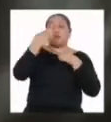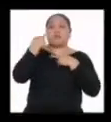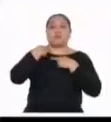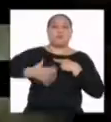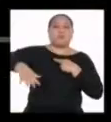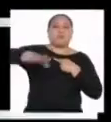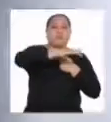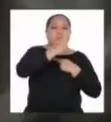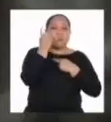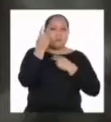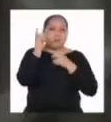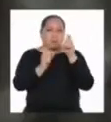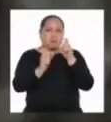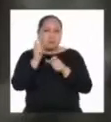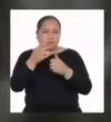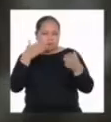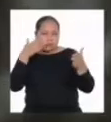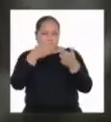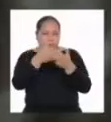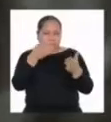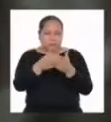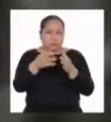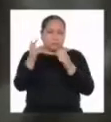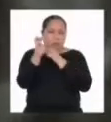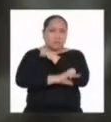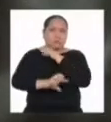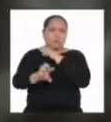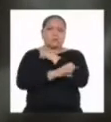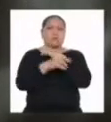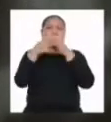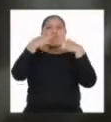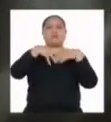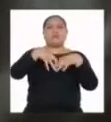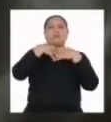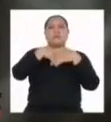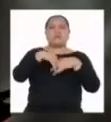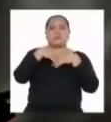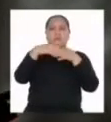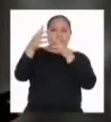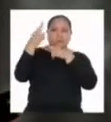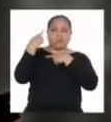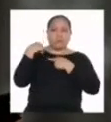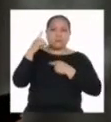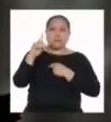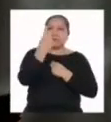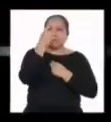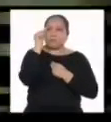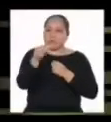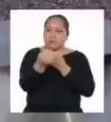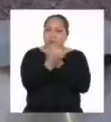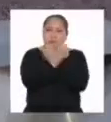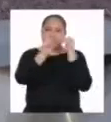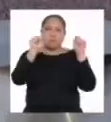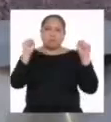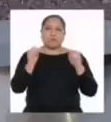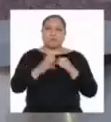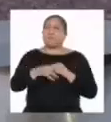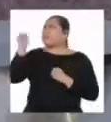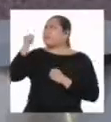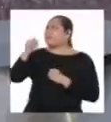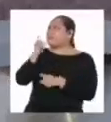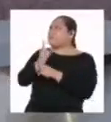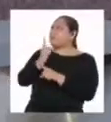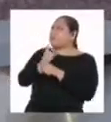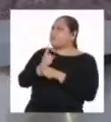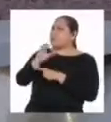solo personas, particularmente países e industrias. Es lo único que nos va a poder salvar. Tienes